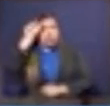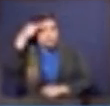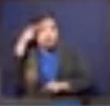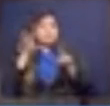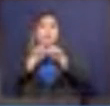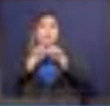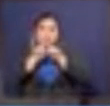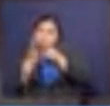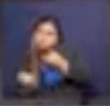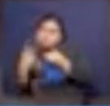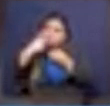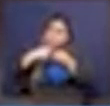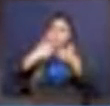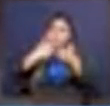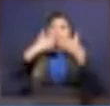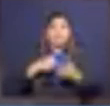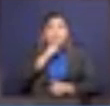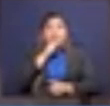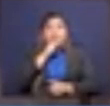participan representantes del sector privado.